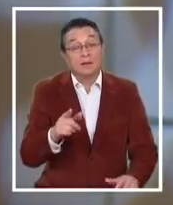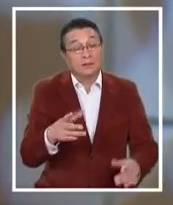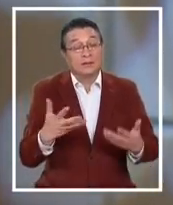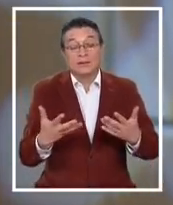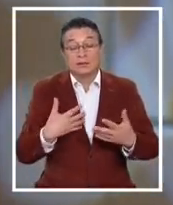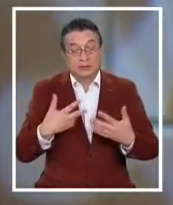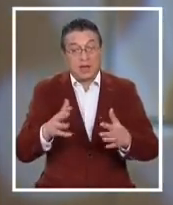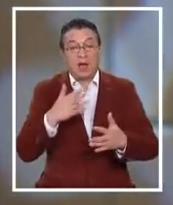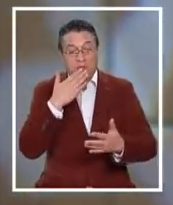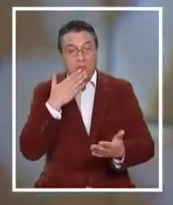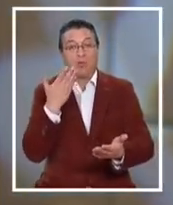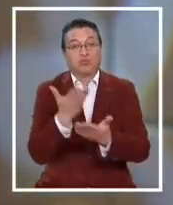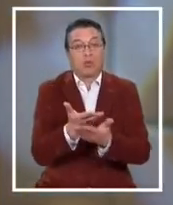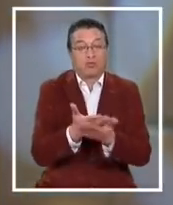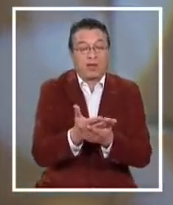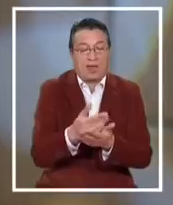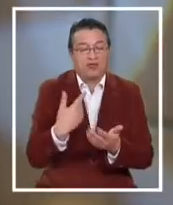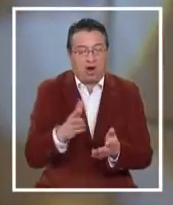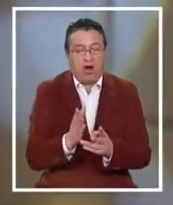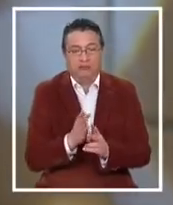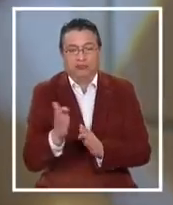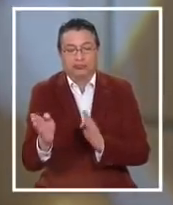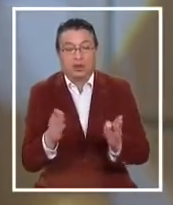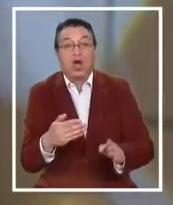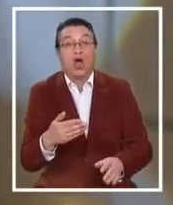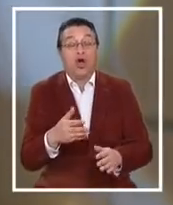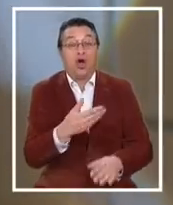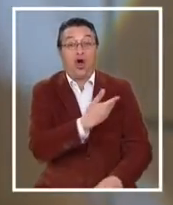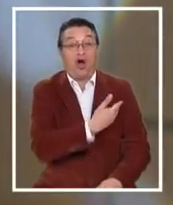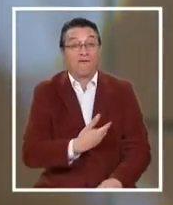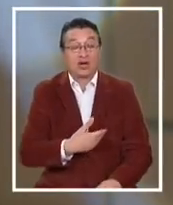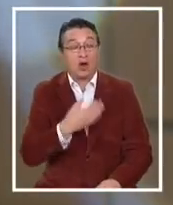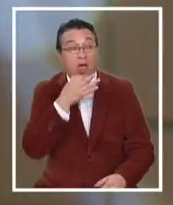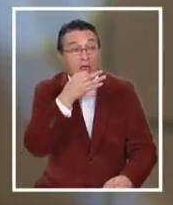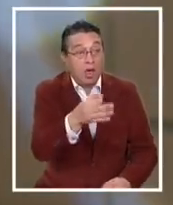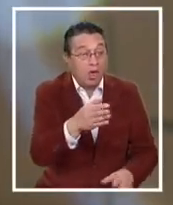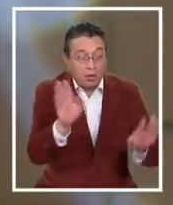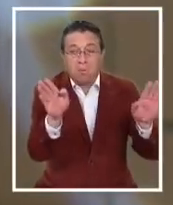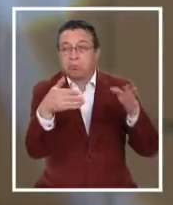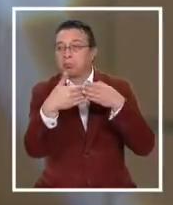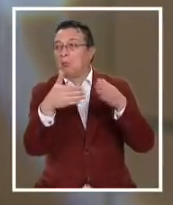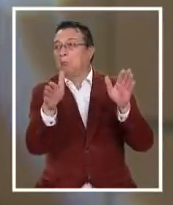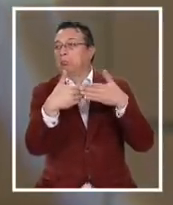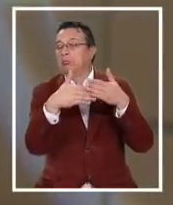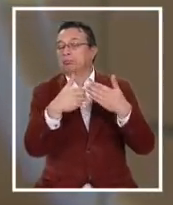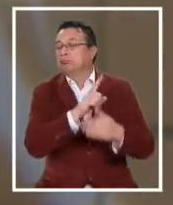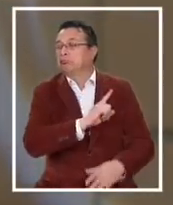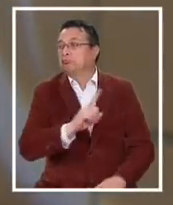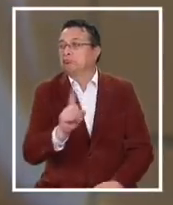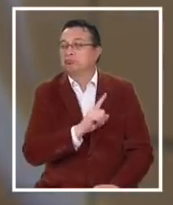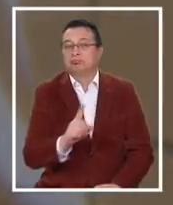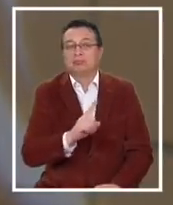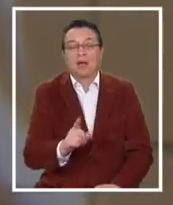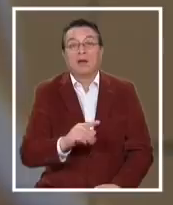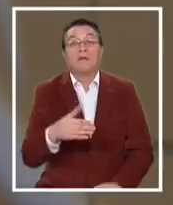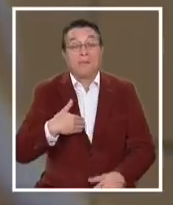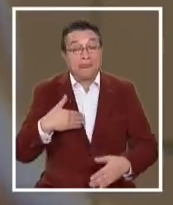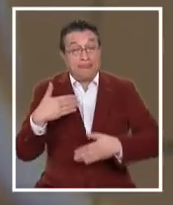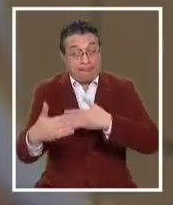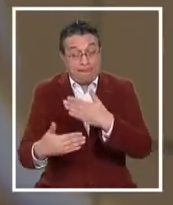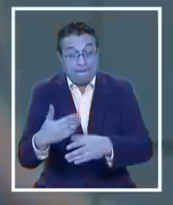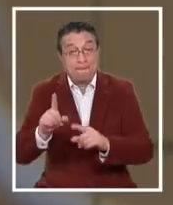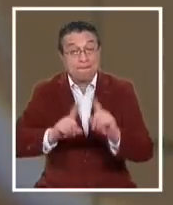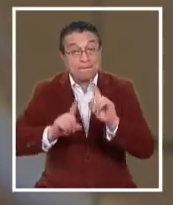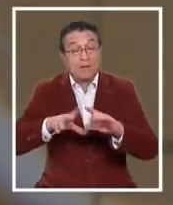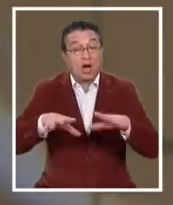hemos hecho propuestas alternativas. El gobierno nos ha dado portazos a esas propuestas alternativas. Cuando se ha logrado avanzar en